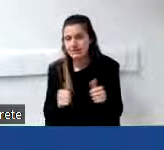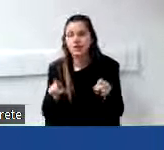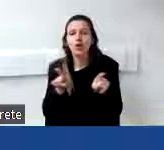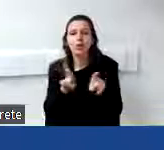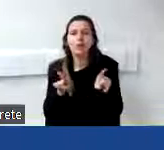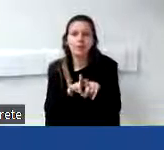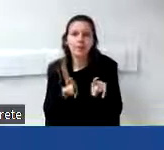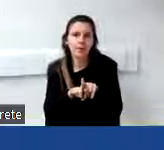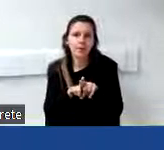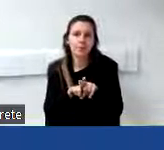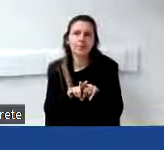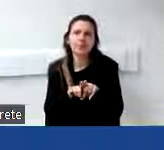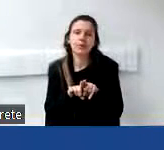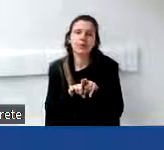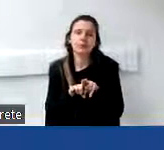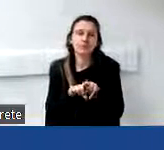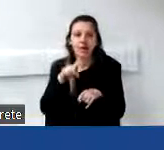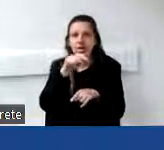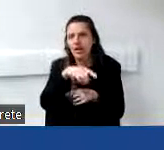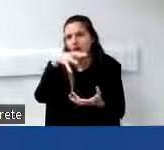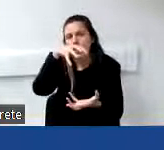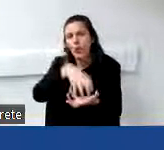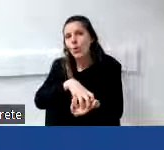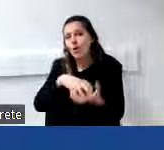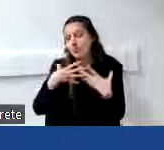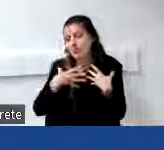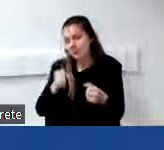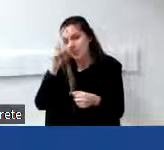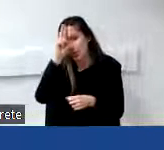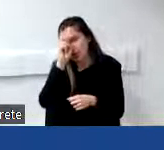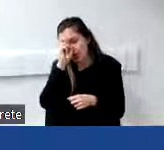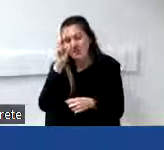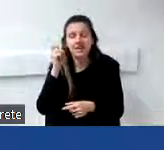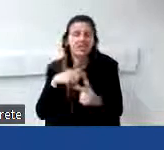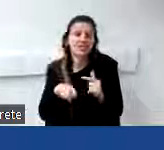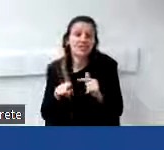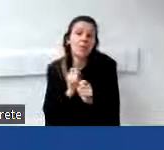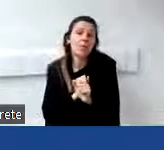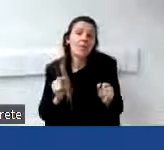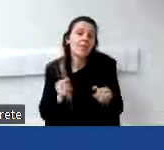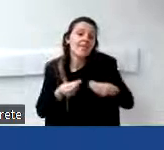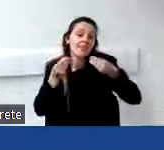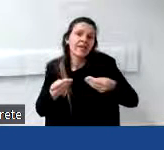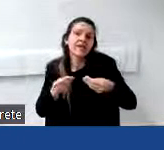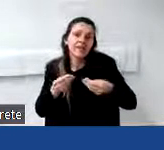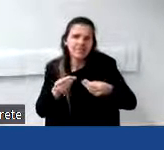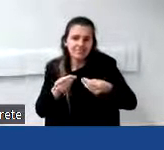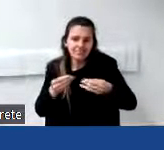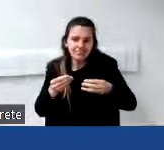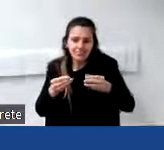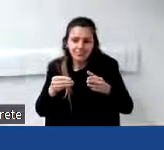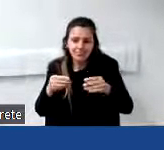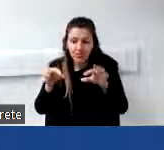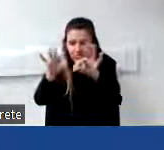el mismo recorrido dentro de la institución de salud, se puede generar un plano háptico, ¿tá? Que eso no necesita dinero, no se